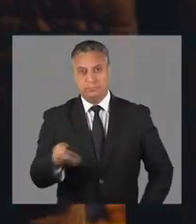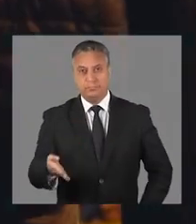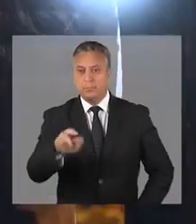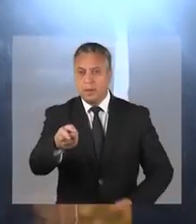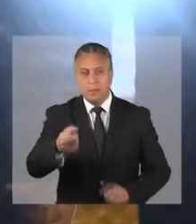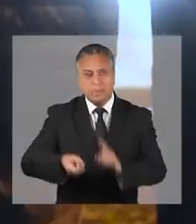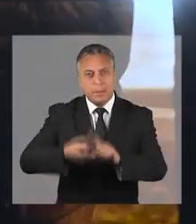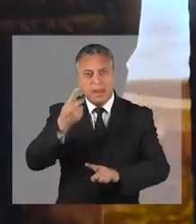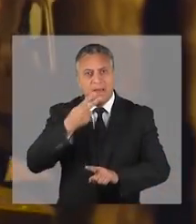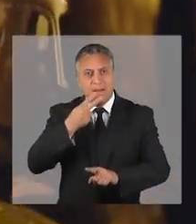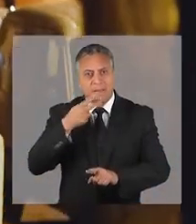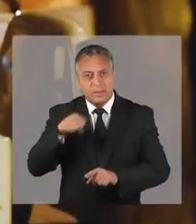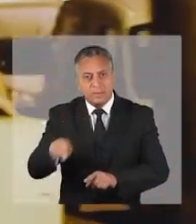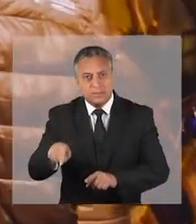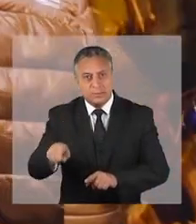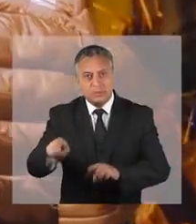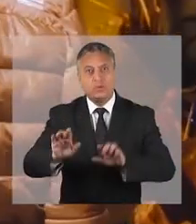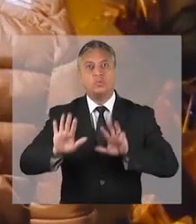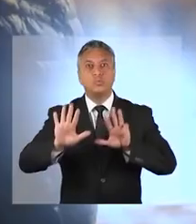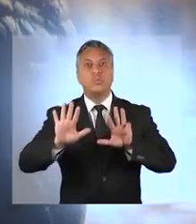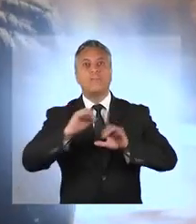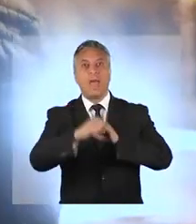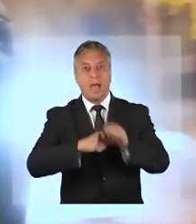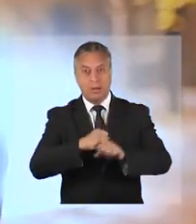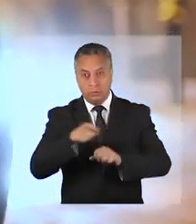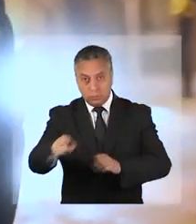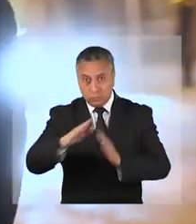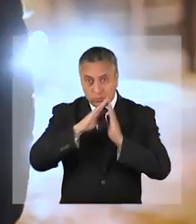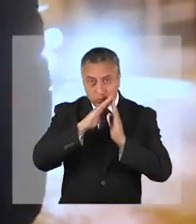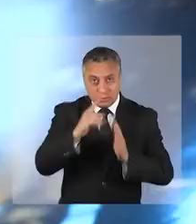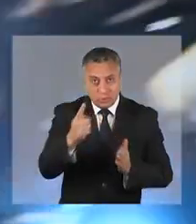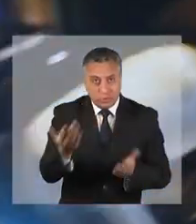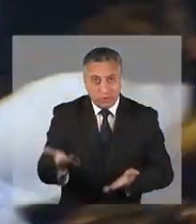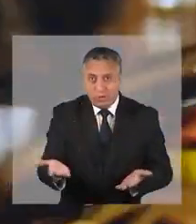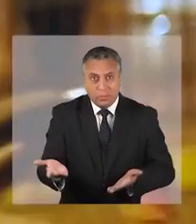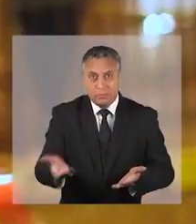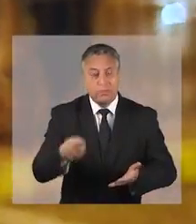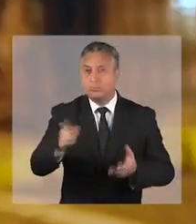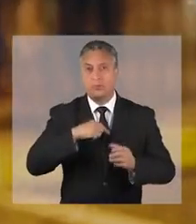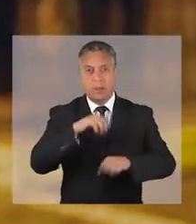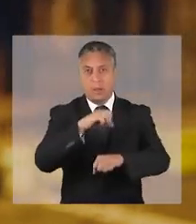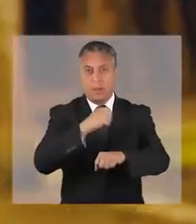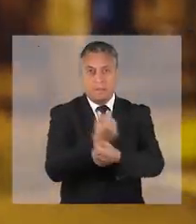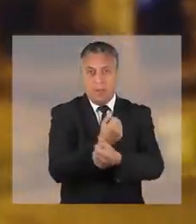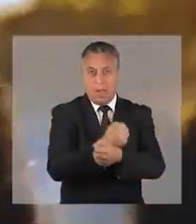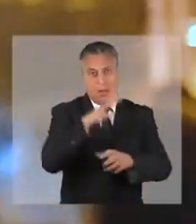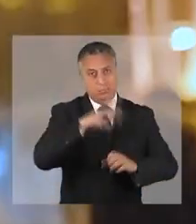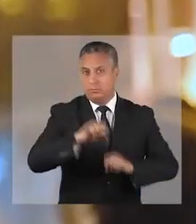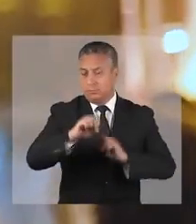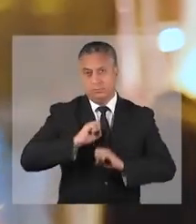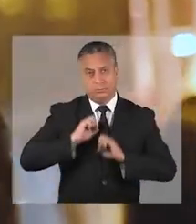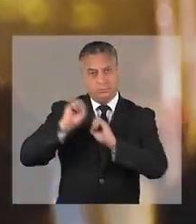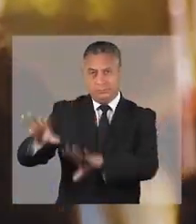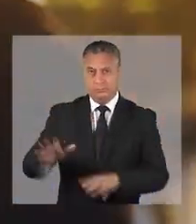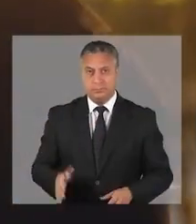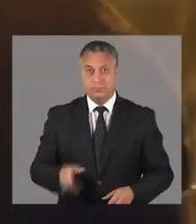¿Pero cuándo fue la primera vez que dormiste en la calle? ¿Qué edad tenías? Yo tenía 9. ¿Y cuando dormiste solo, quién te ayudó después? Me pescaron los pacos